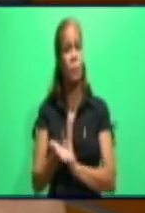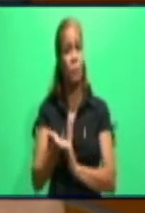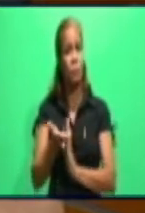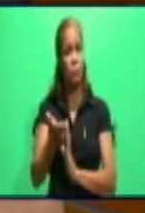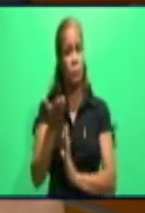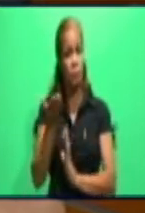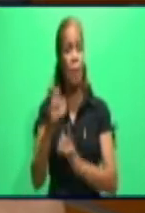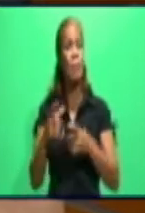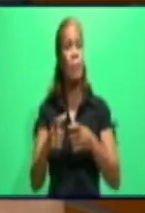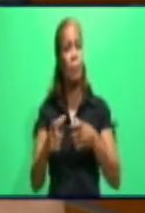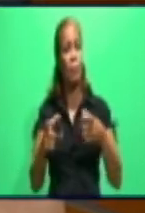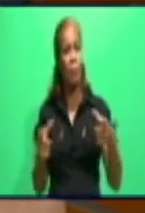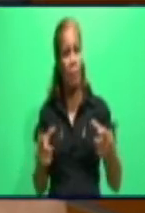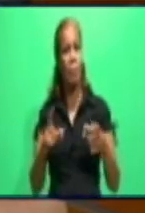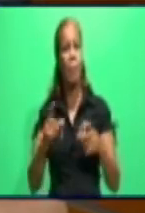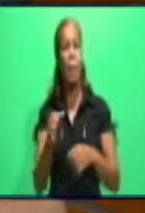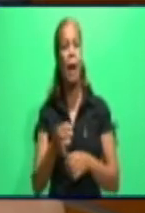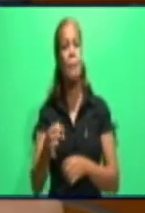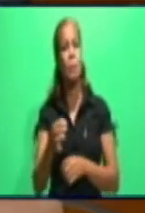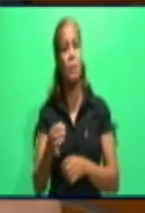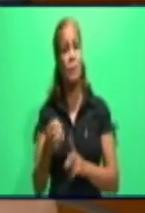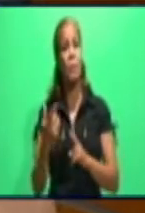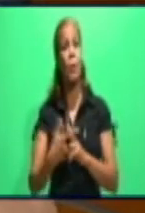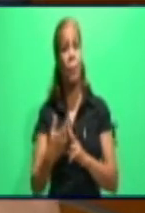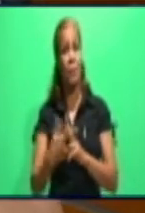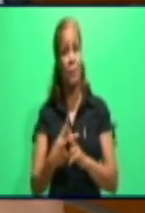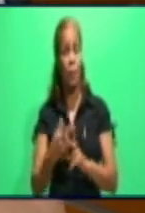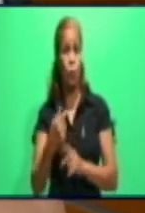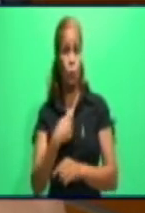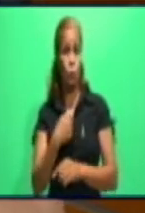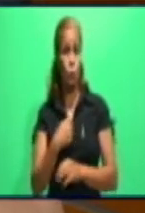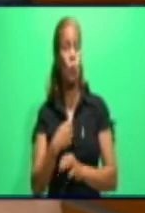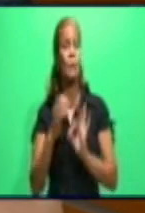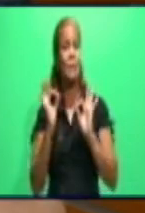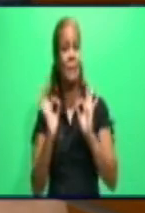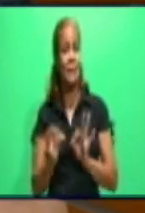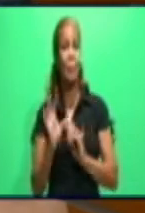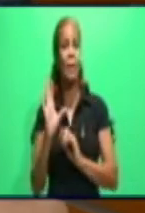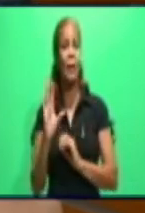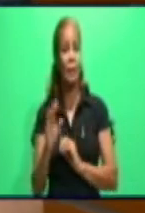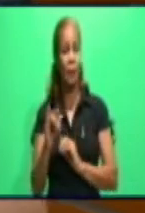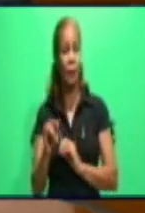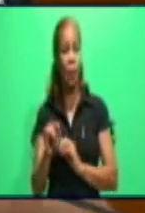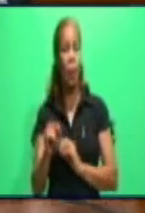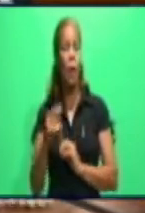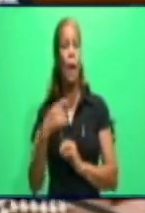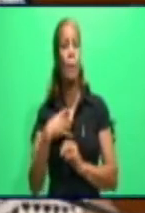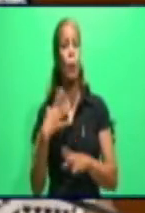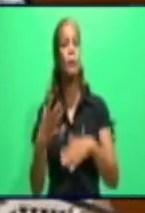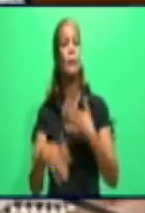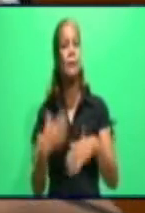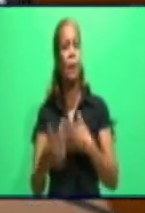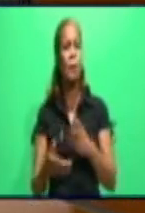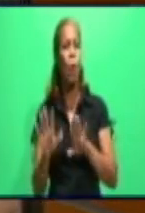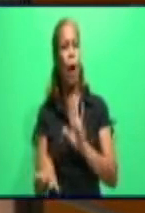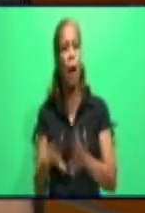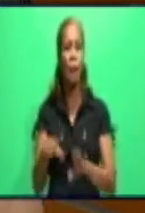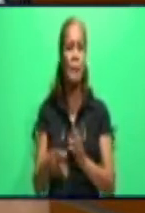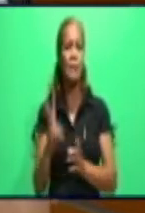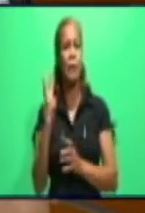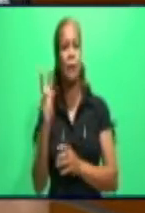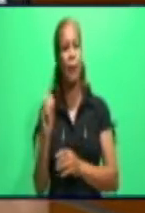de casos en bayamo yo como como siempre digo hemos tenido días de reportar 30 pacientes pero